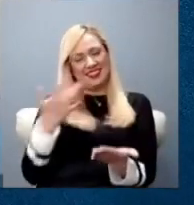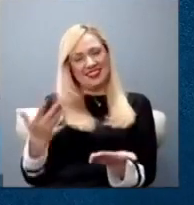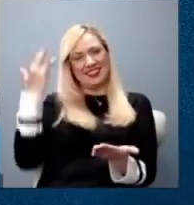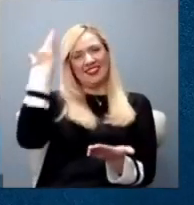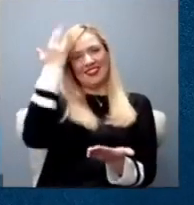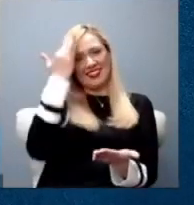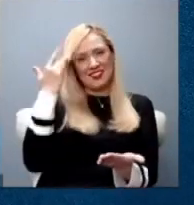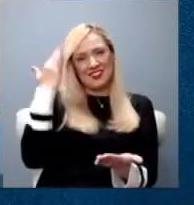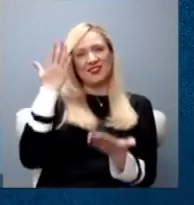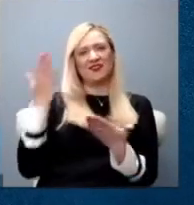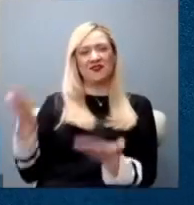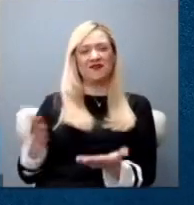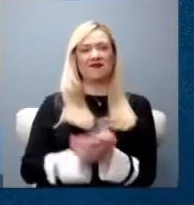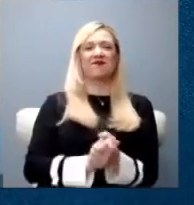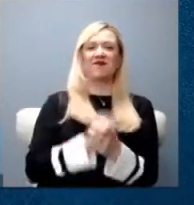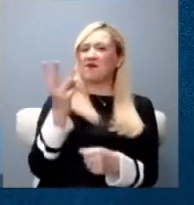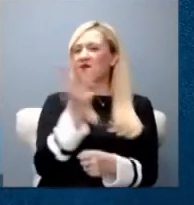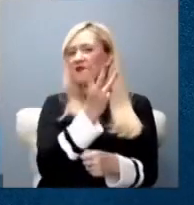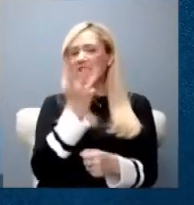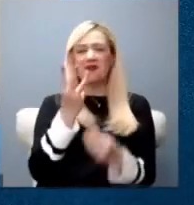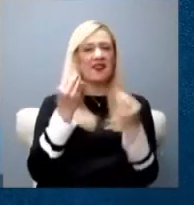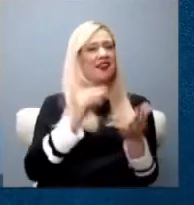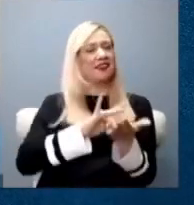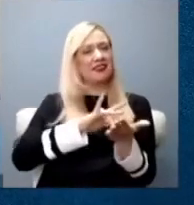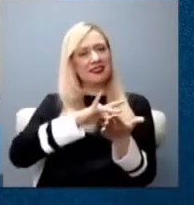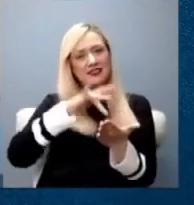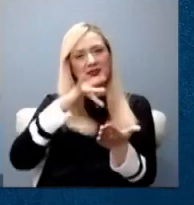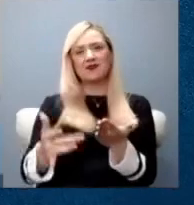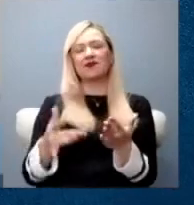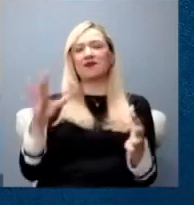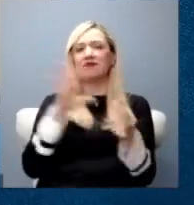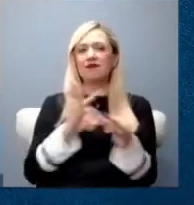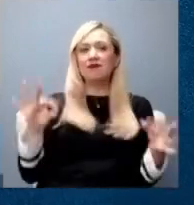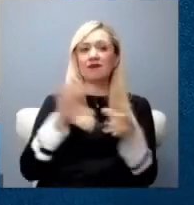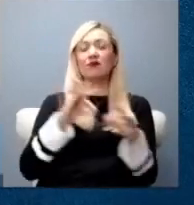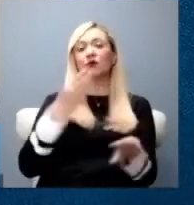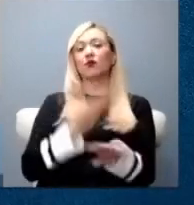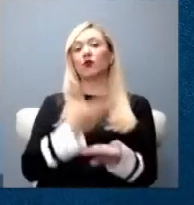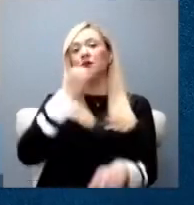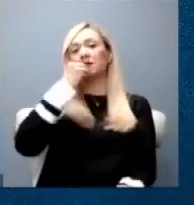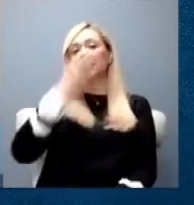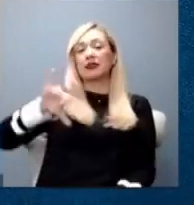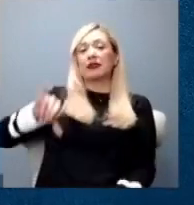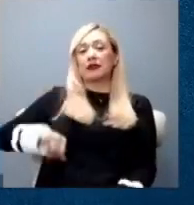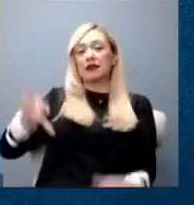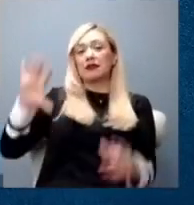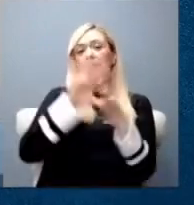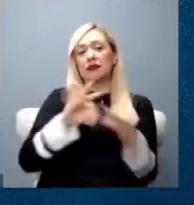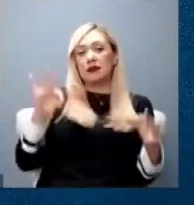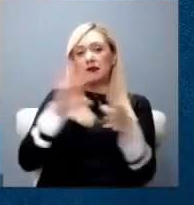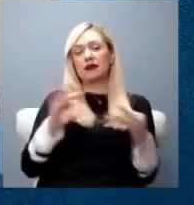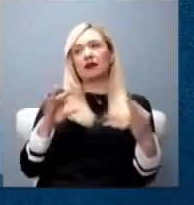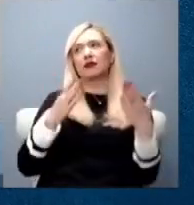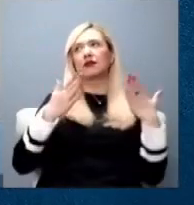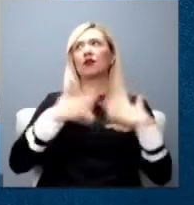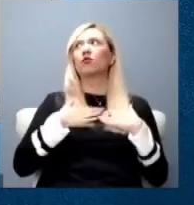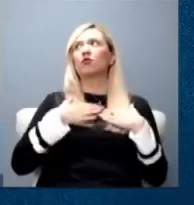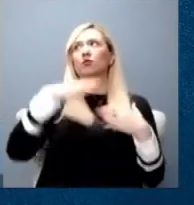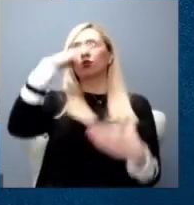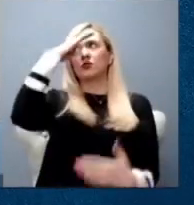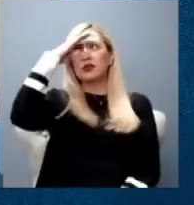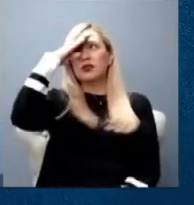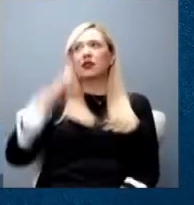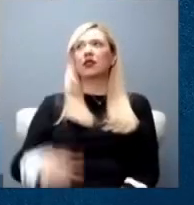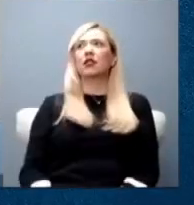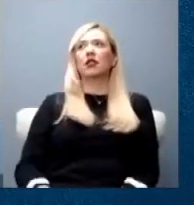finales, Joaquín, y a los tres por sus reflexiones finales. Ha sido un programa muy rico en contenido. Me quedo con la idea que ya, digamos, muchas de